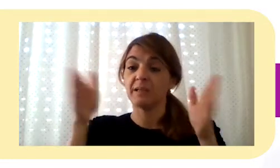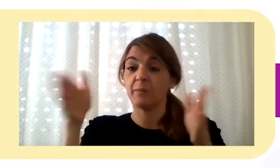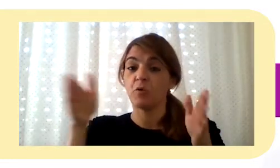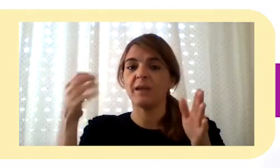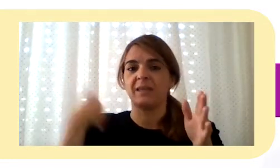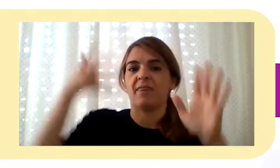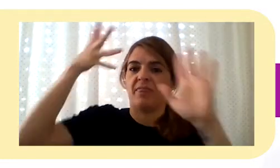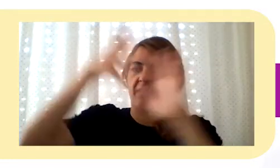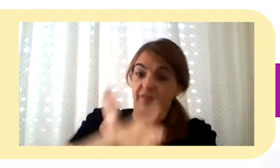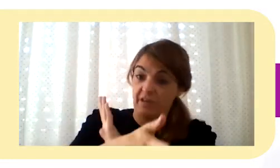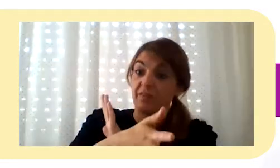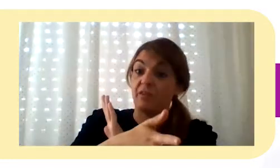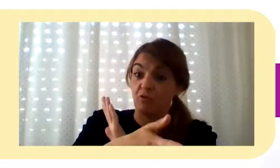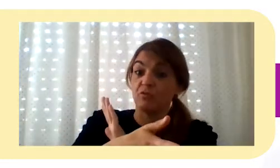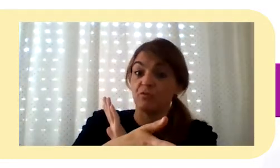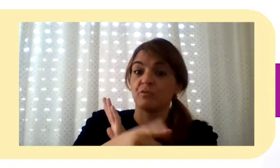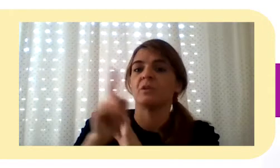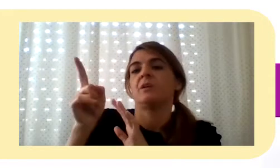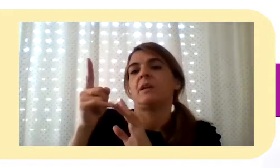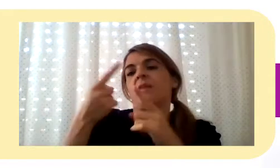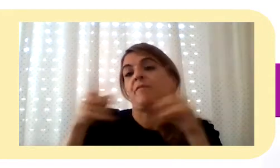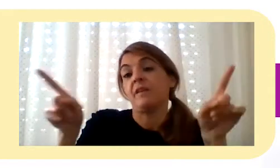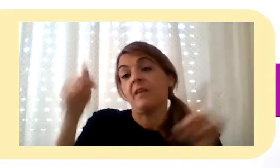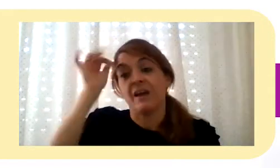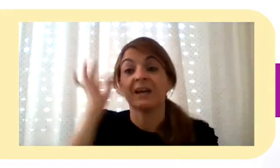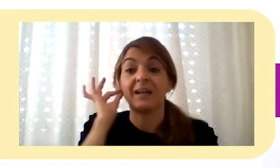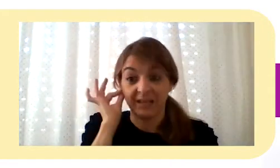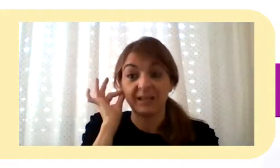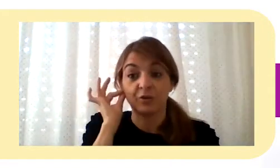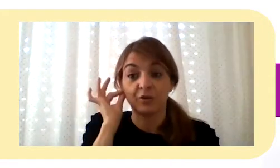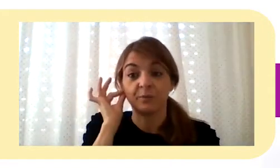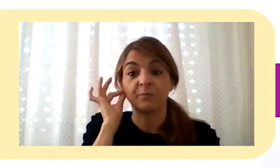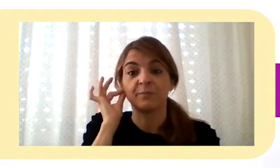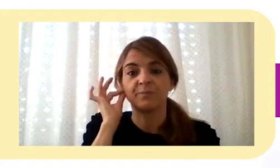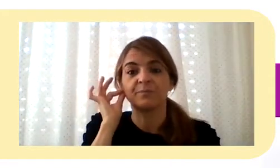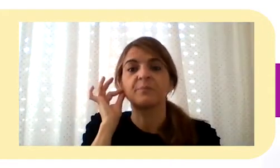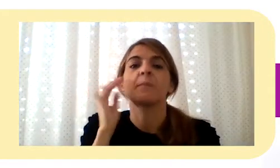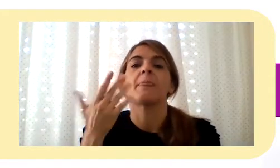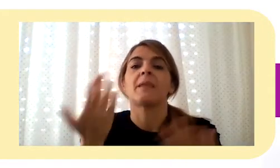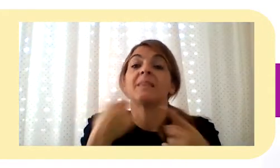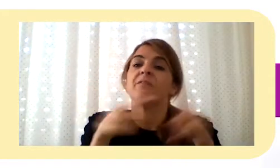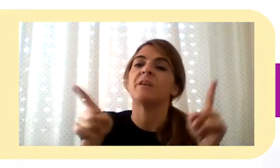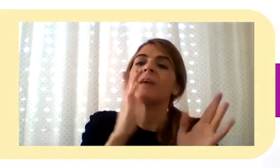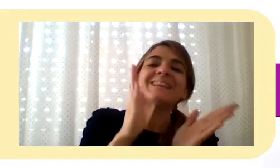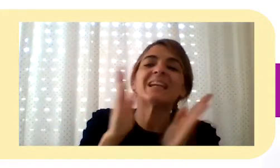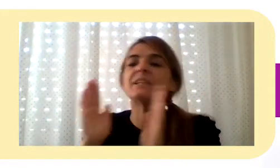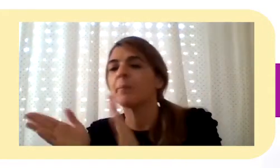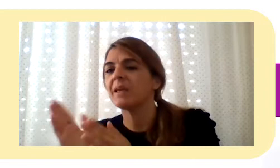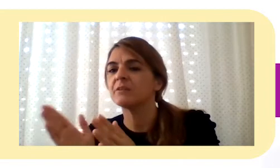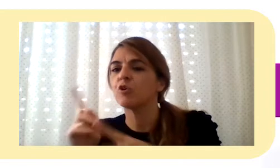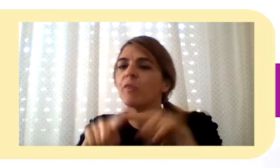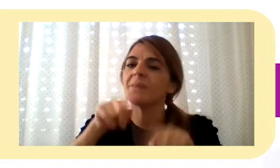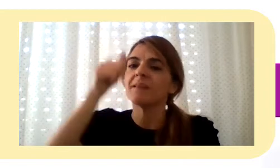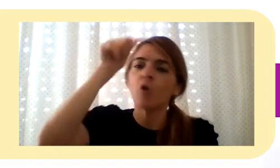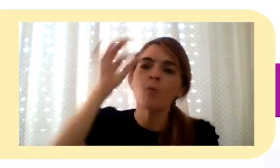que ya se ha comentado, de que era un sesgo de género en la práctica profesional de la medicina, que aquí lo tenéis, ¿no? La diferencia en el tratamiento médico de hombres y